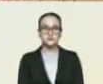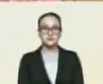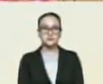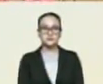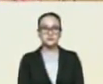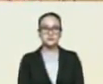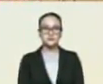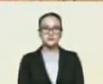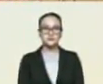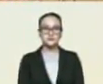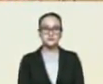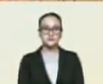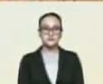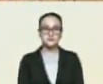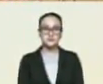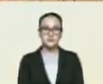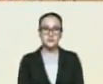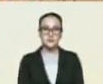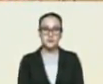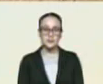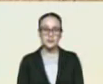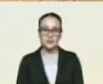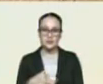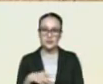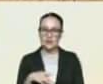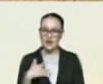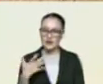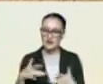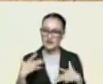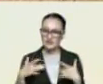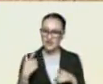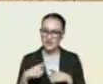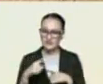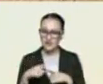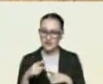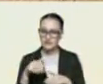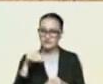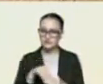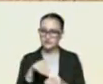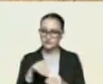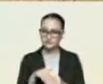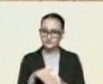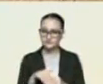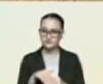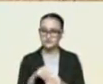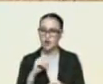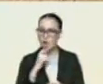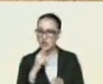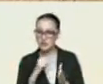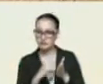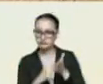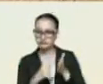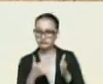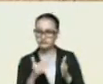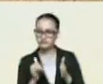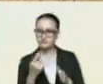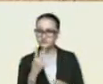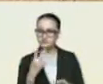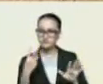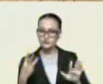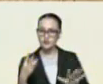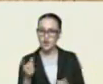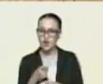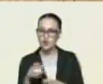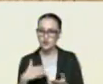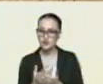Hicimos entre las principales actividades la producción de instrumentos electorales no codificados durante el lapso del 28 de